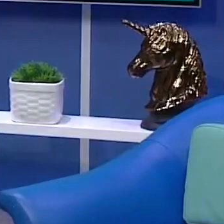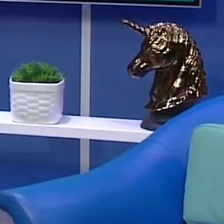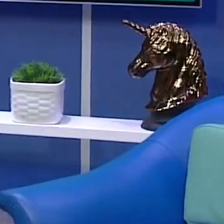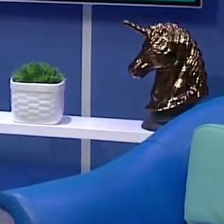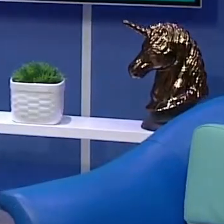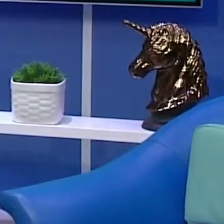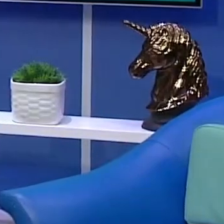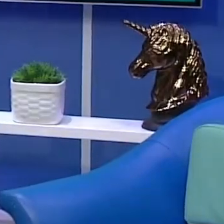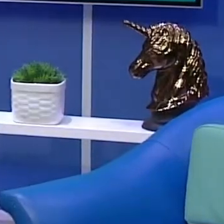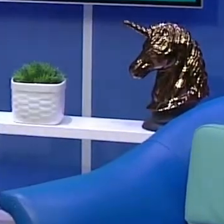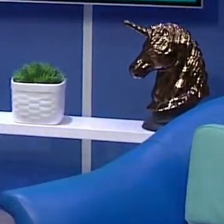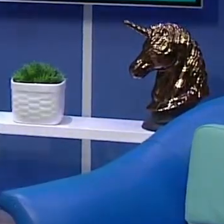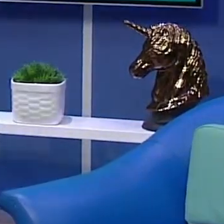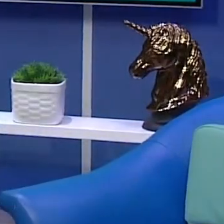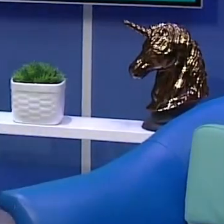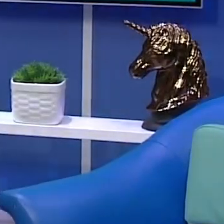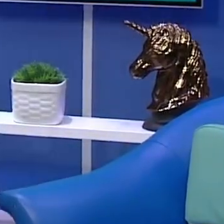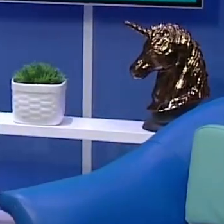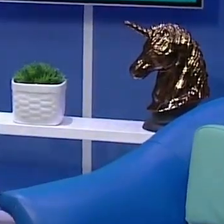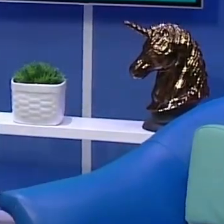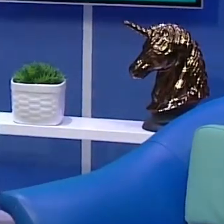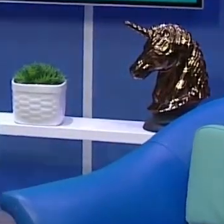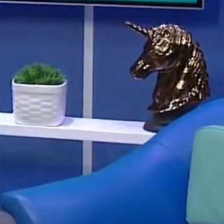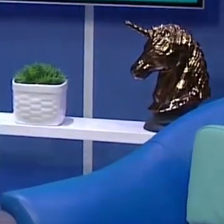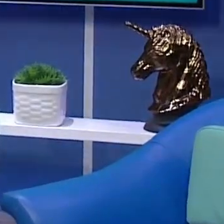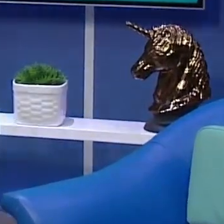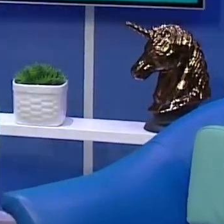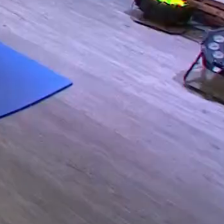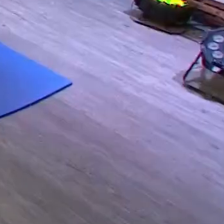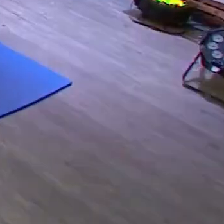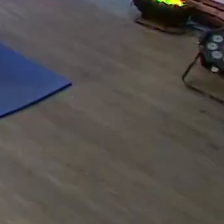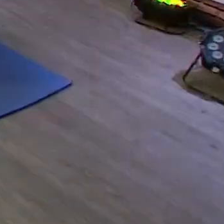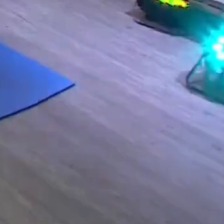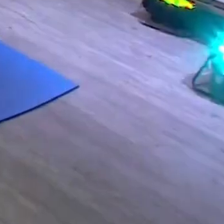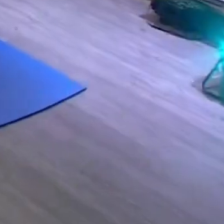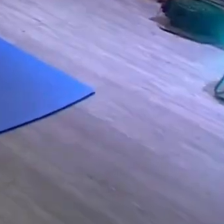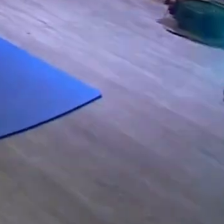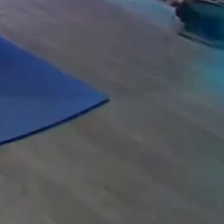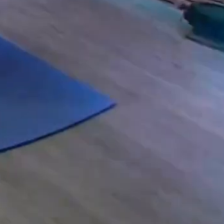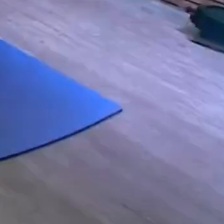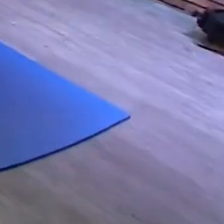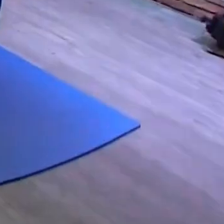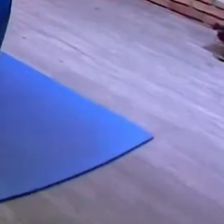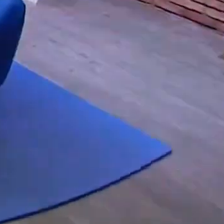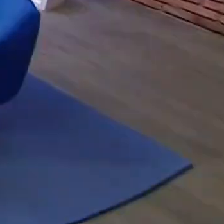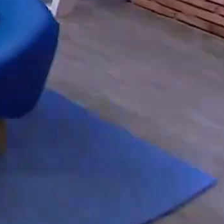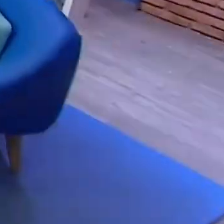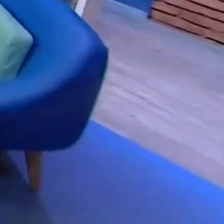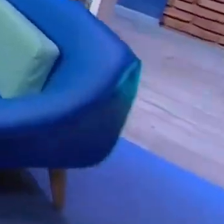Muy bien, estamos listos para conectarnos y recuerden que esto es Conecta Perú.